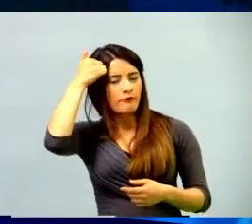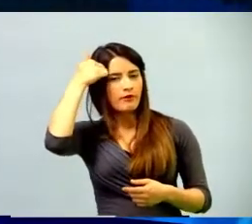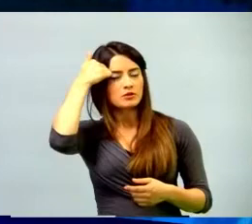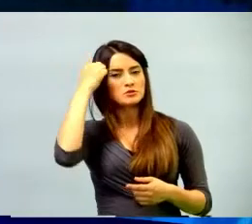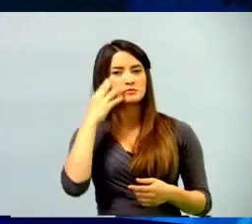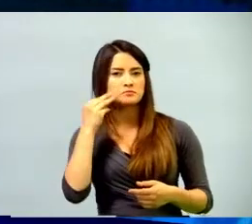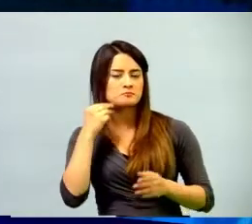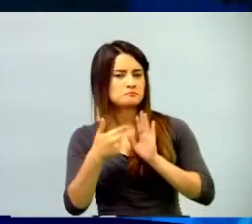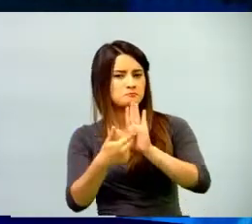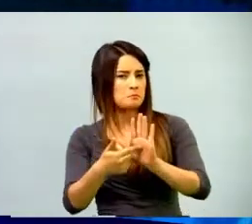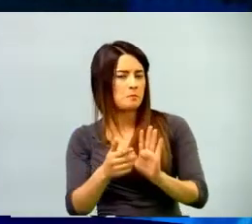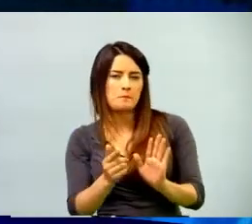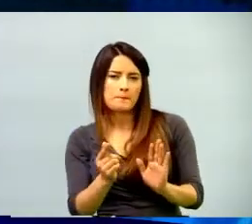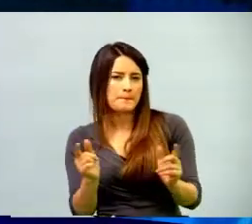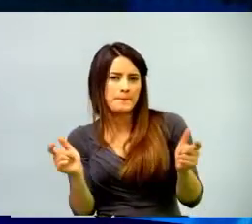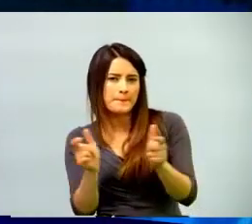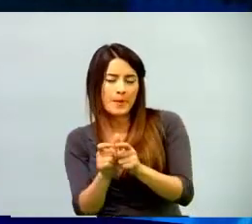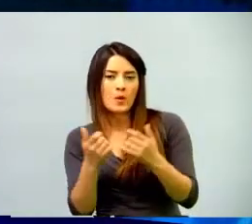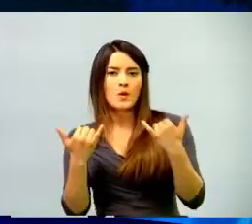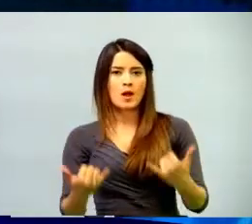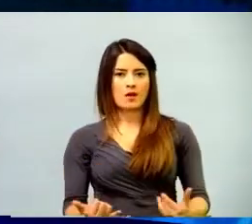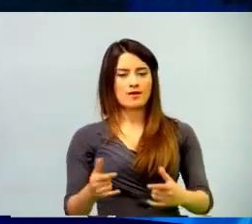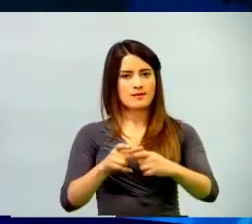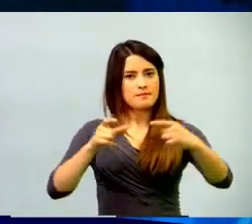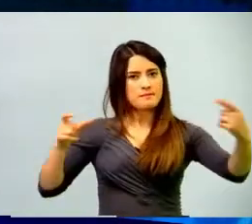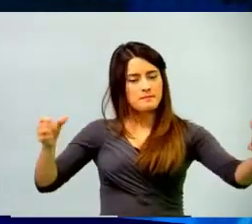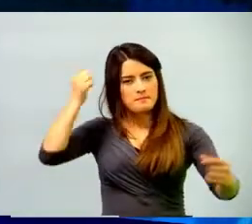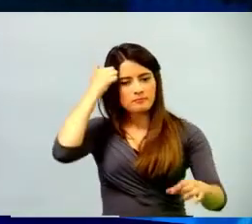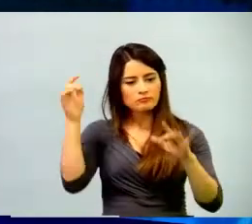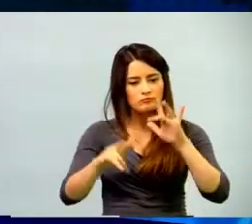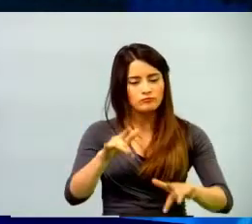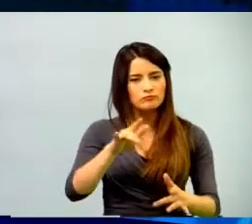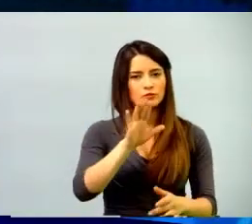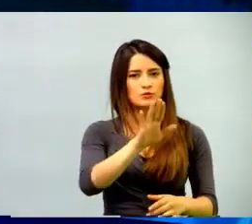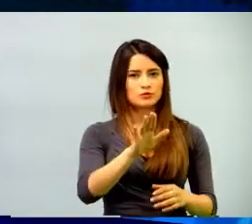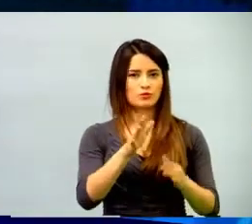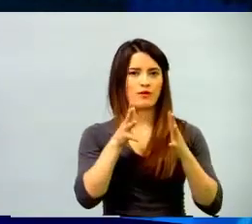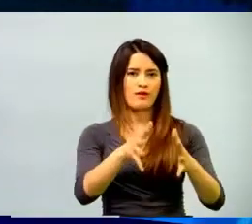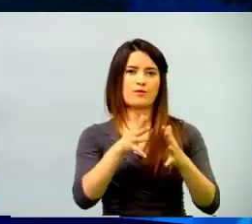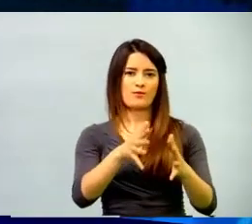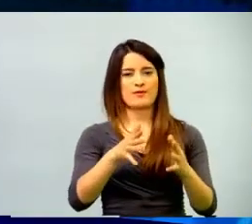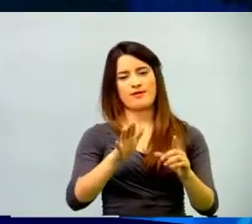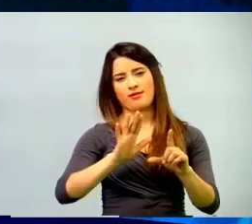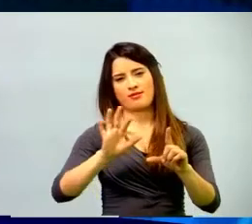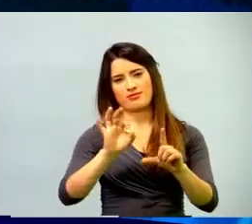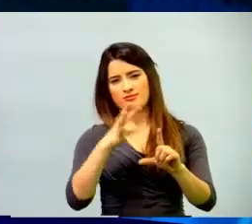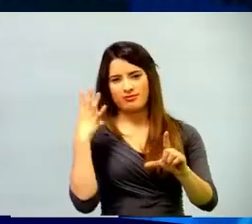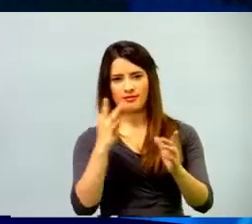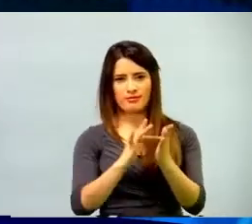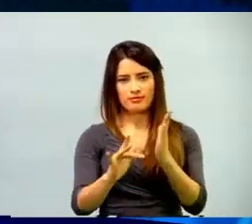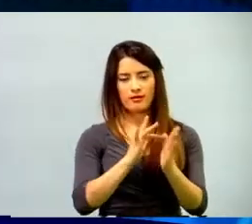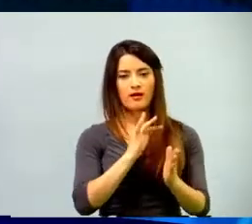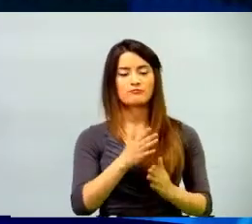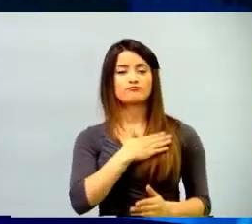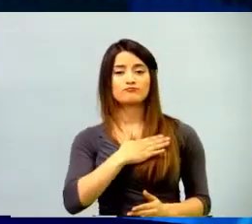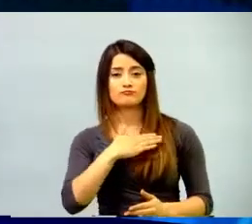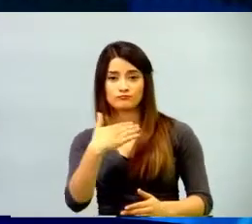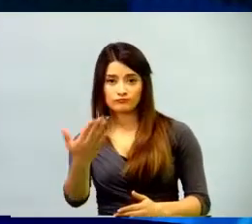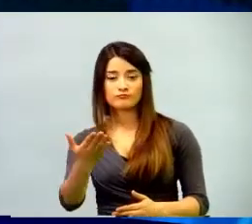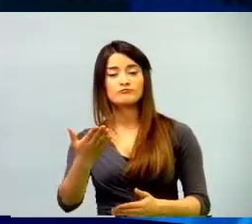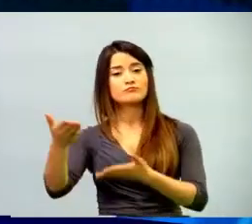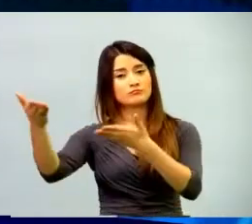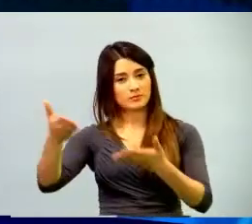tan significativas como esta participando en Educa Digital. Bienvenidos, profe de la Pradera, los saludamos efusivamente y